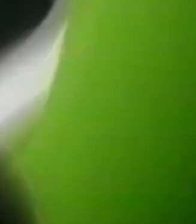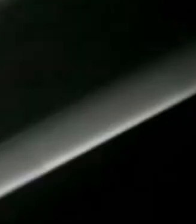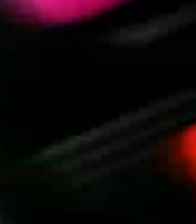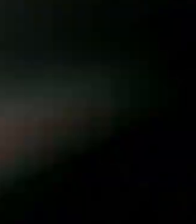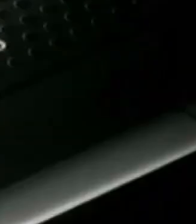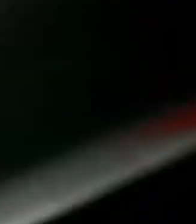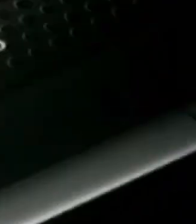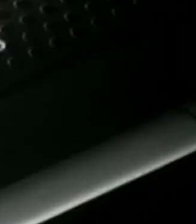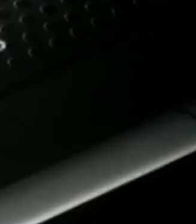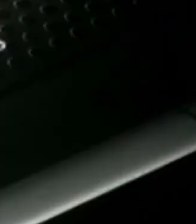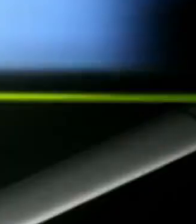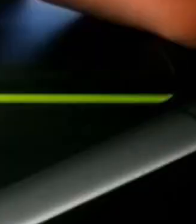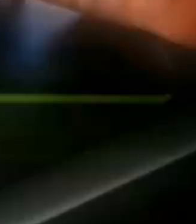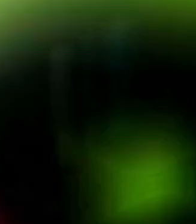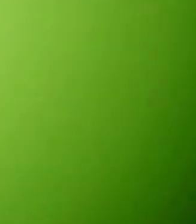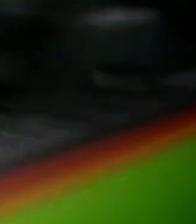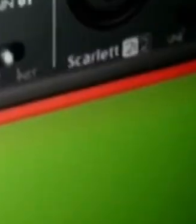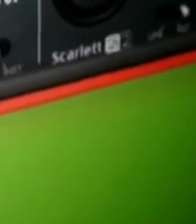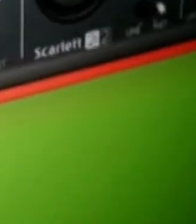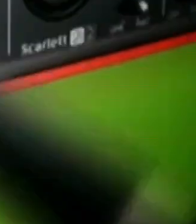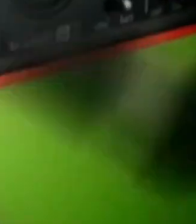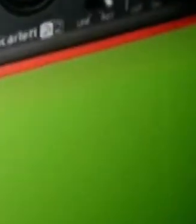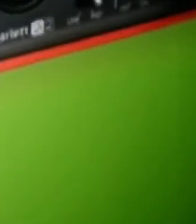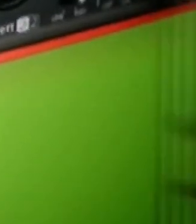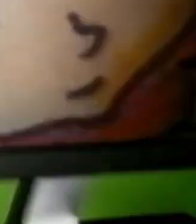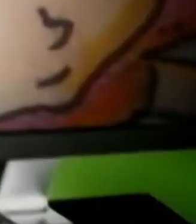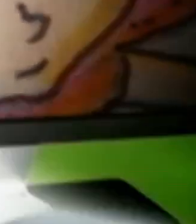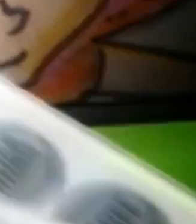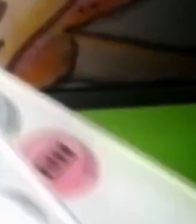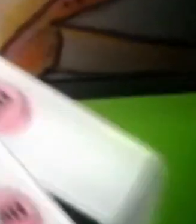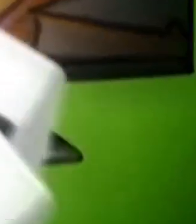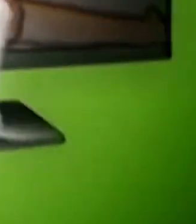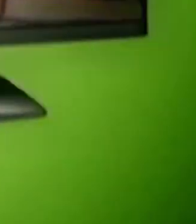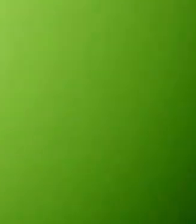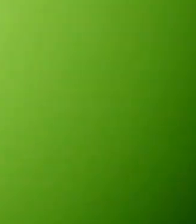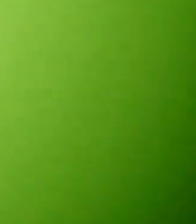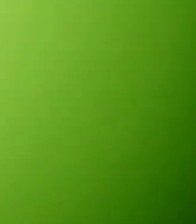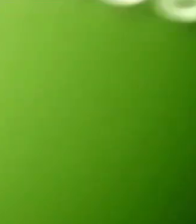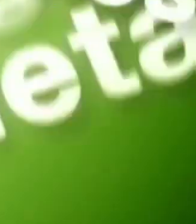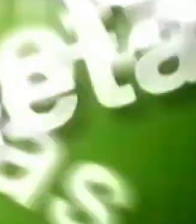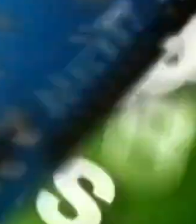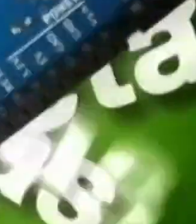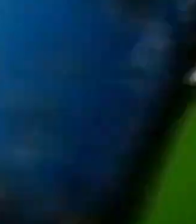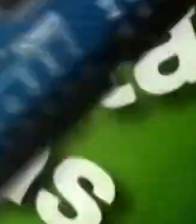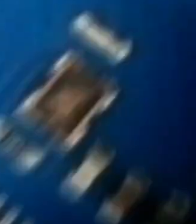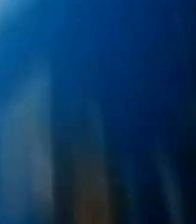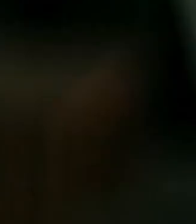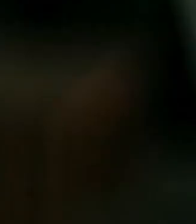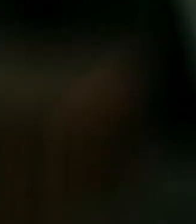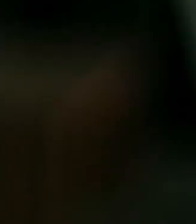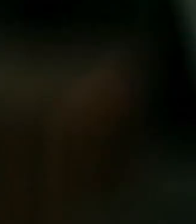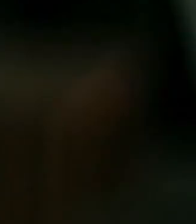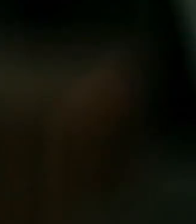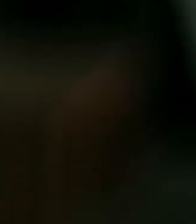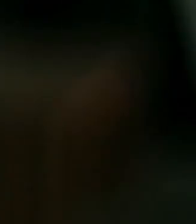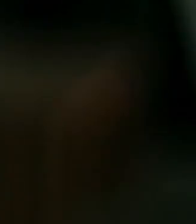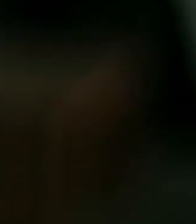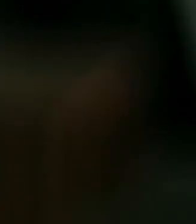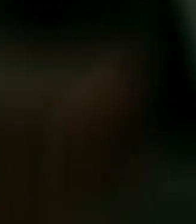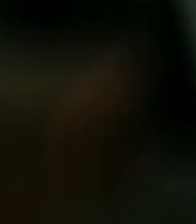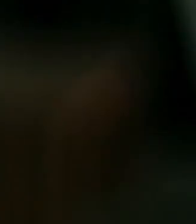Una ventana al mundo donde podemos ver autodidactas, moda, arte y artesanía, fotografía